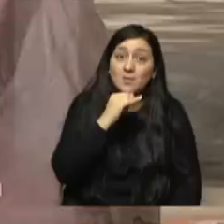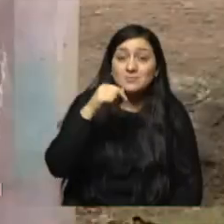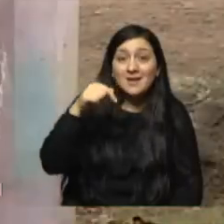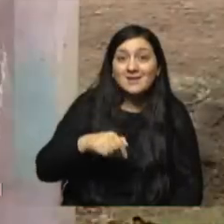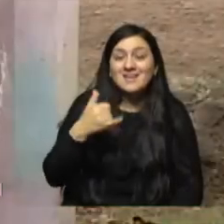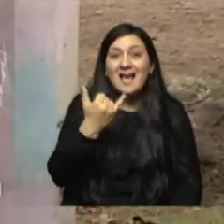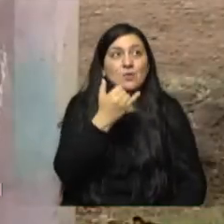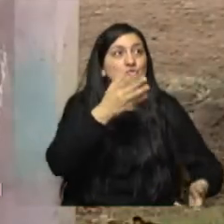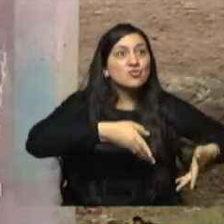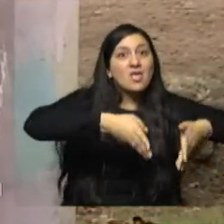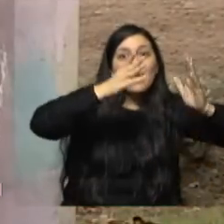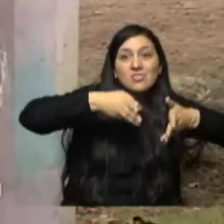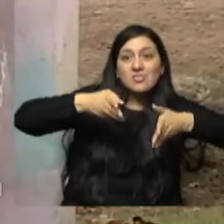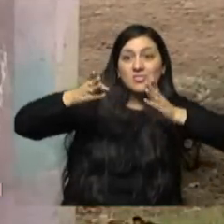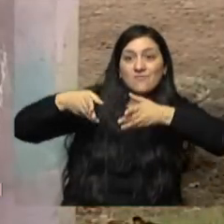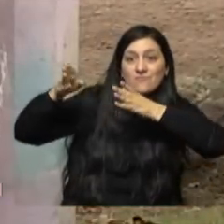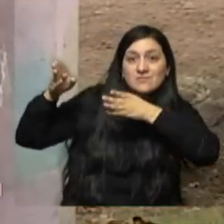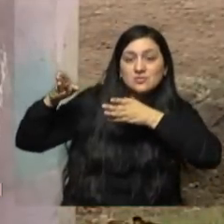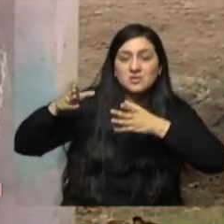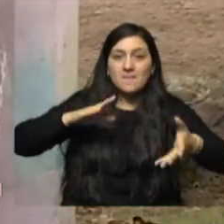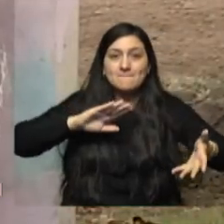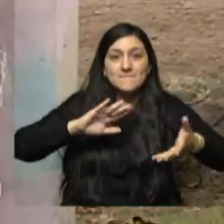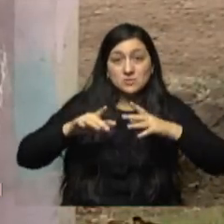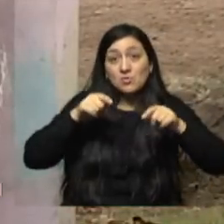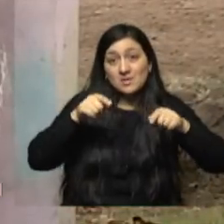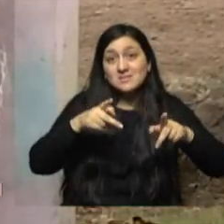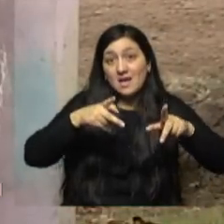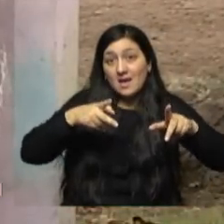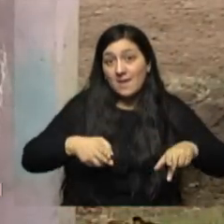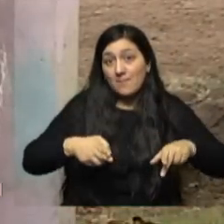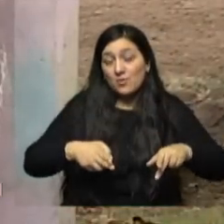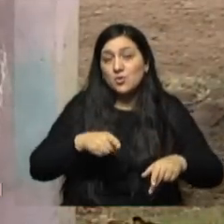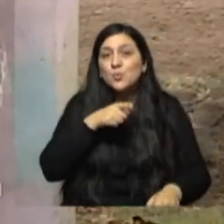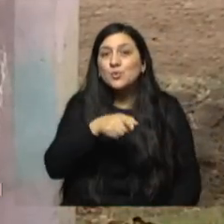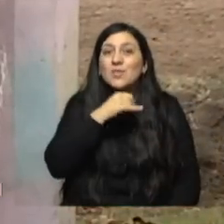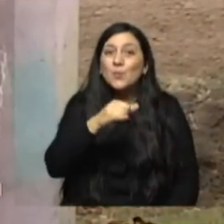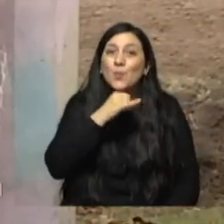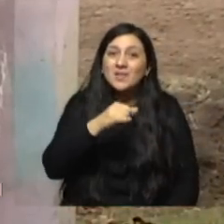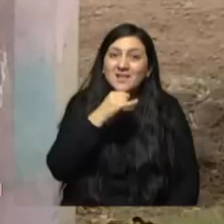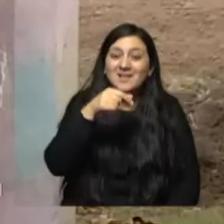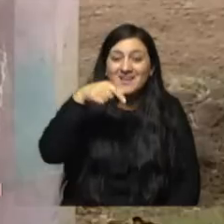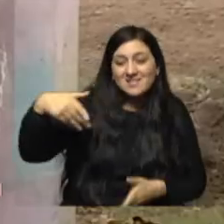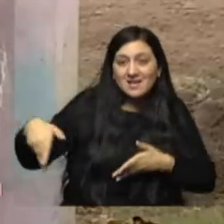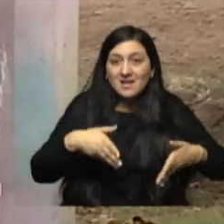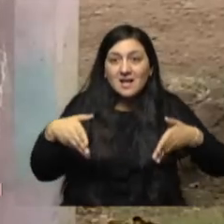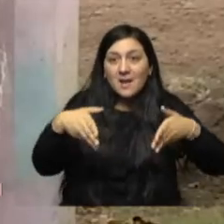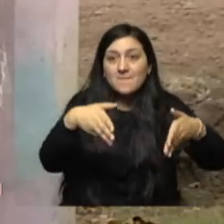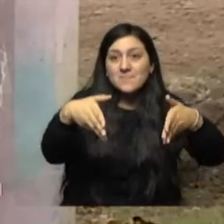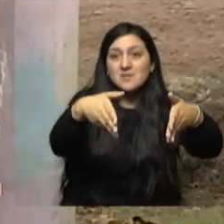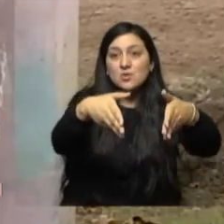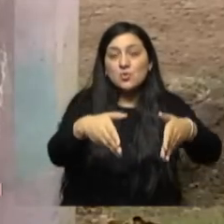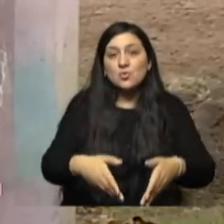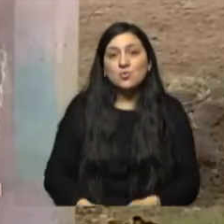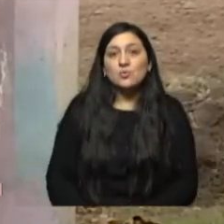unos edificios que están más o menos de esa época y ustedes cuentan que en este camino